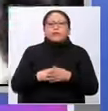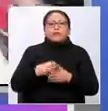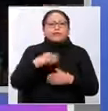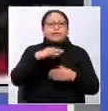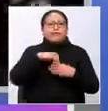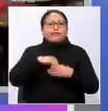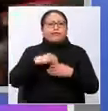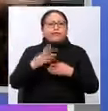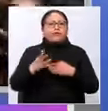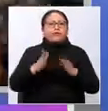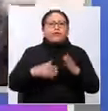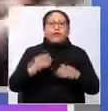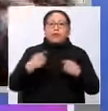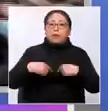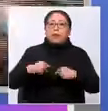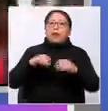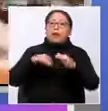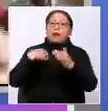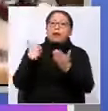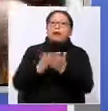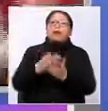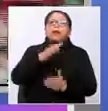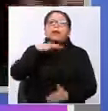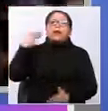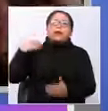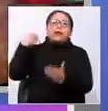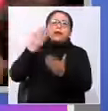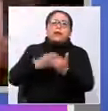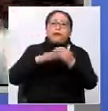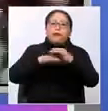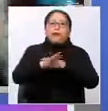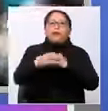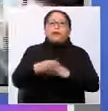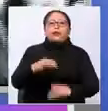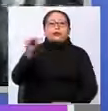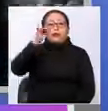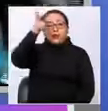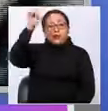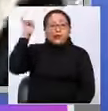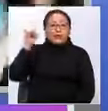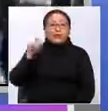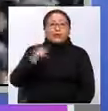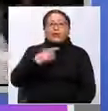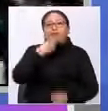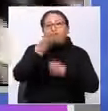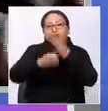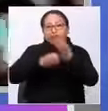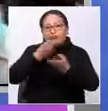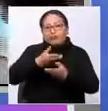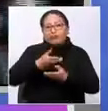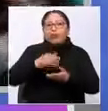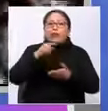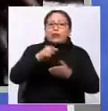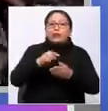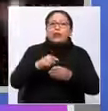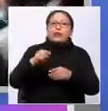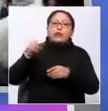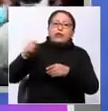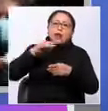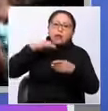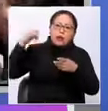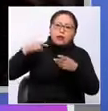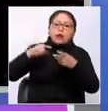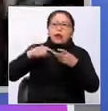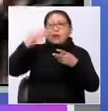Está participando de estas declaraciones tras haber informado la señora Yanine Áñez que él ha sido el artífice principal de no